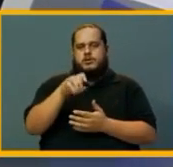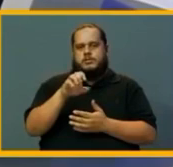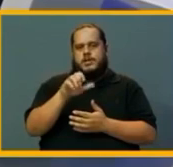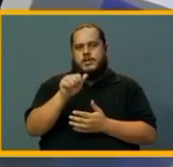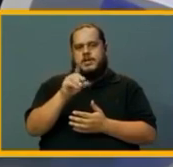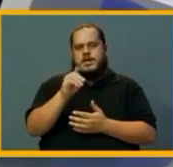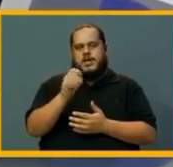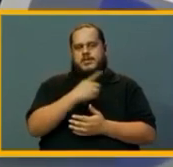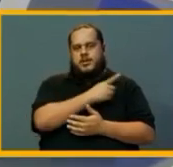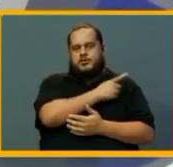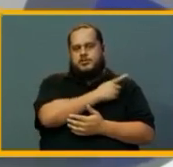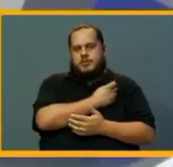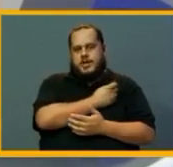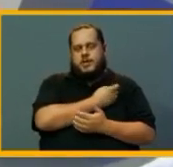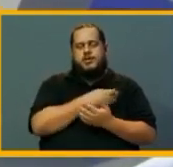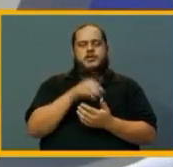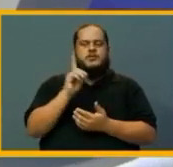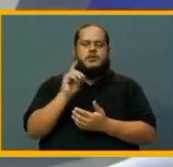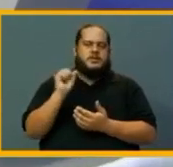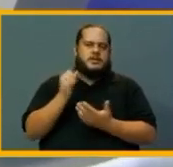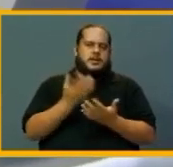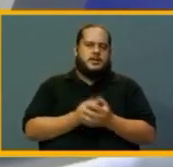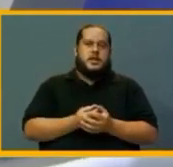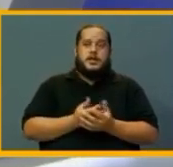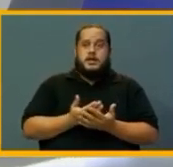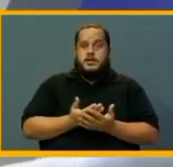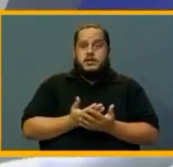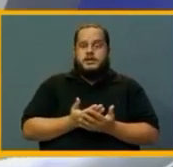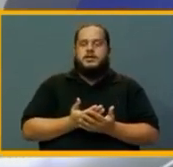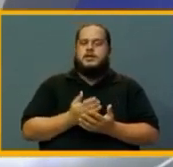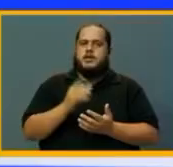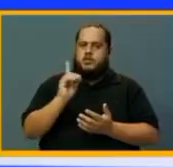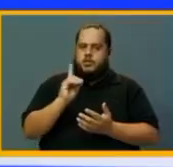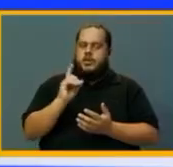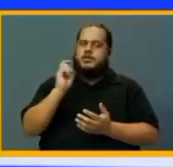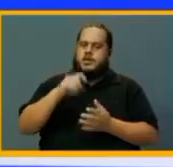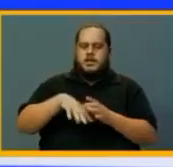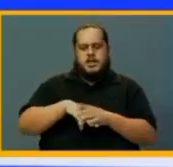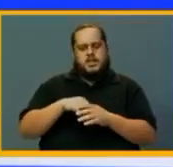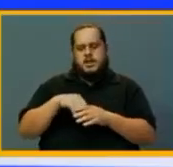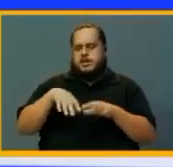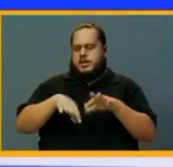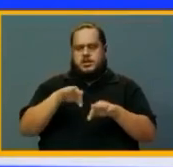Douglas Sequeira. Es que Douglas tiene que salir de la selección,